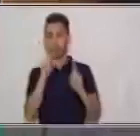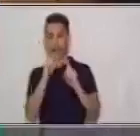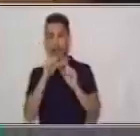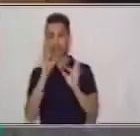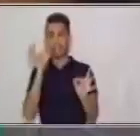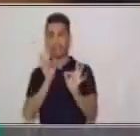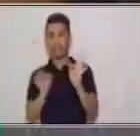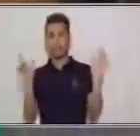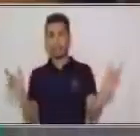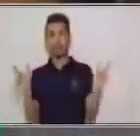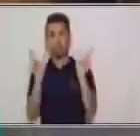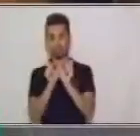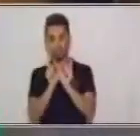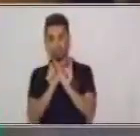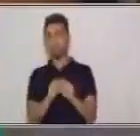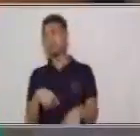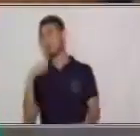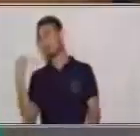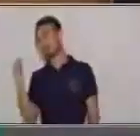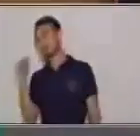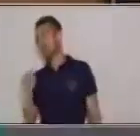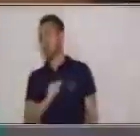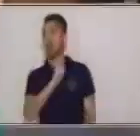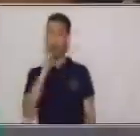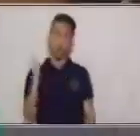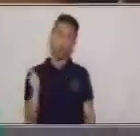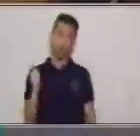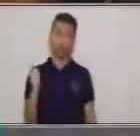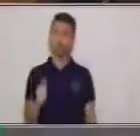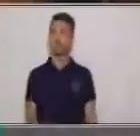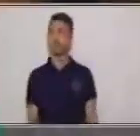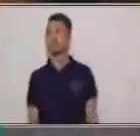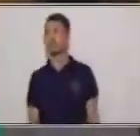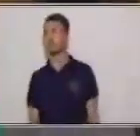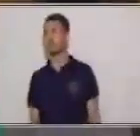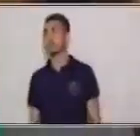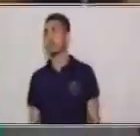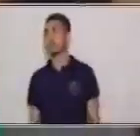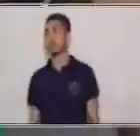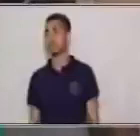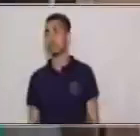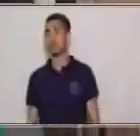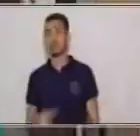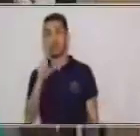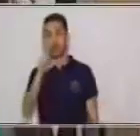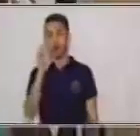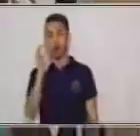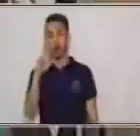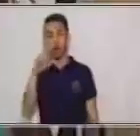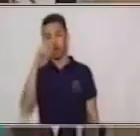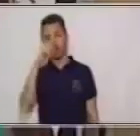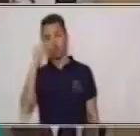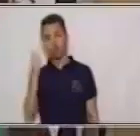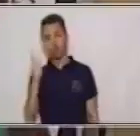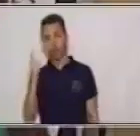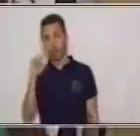Y también otro sustantivo que se forma de dos palabras simples puede ser la palabra